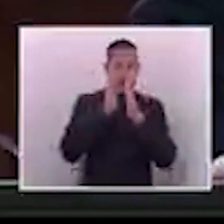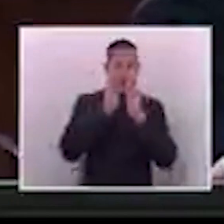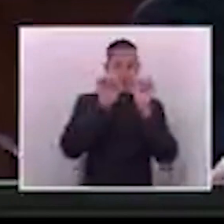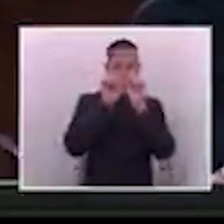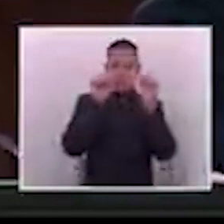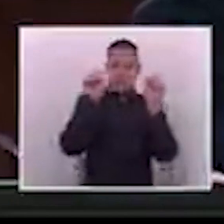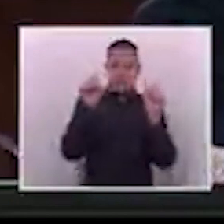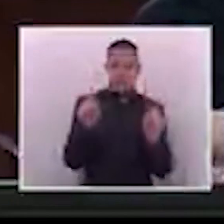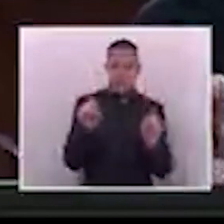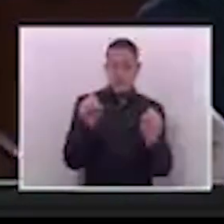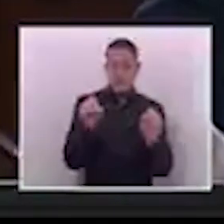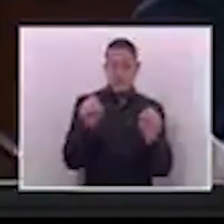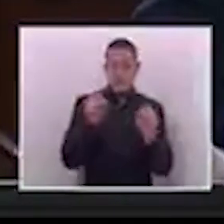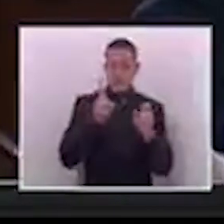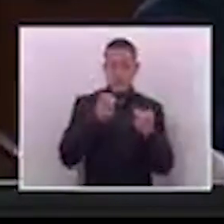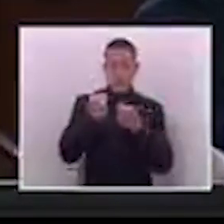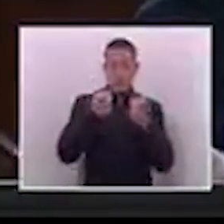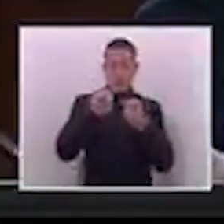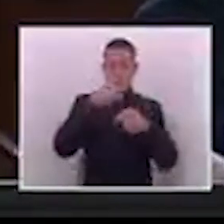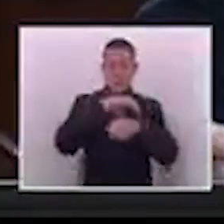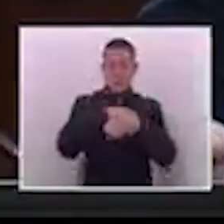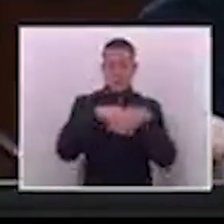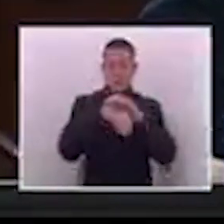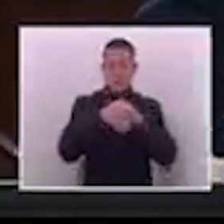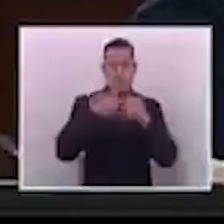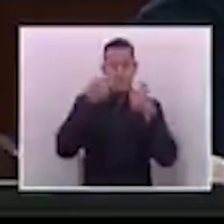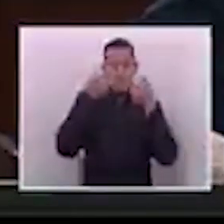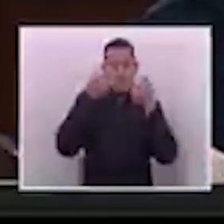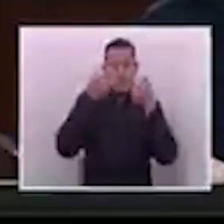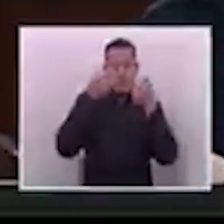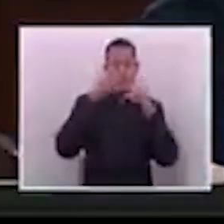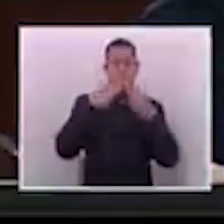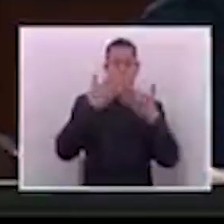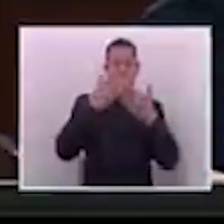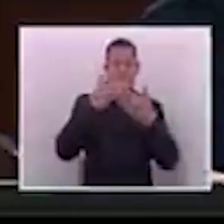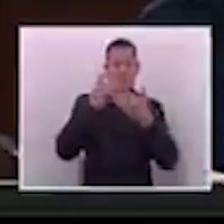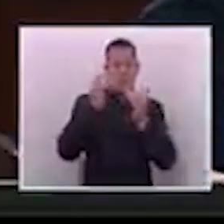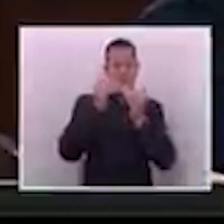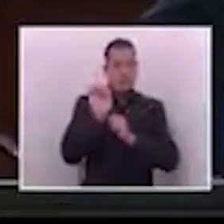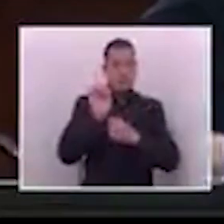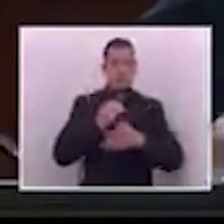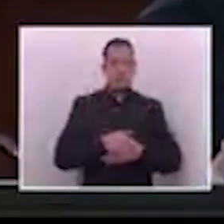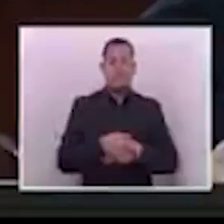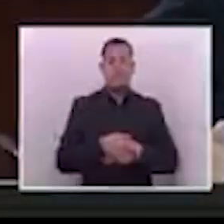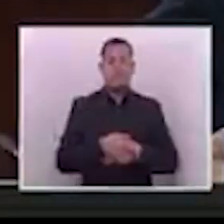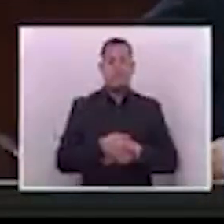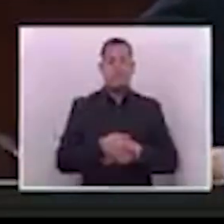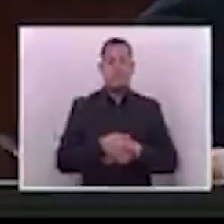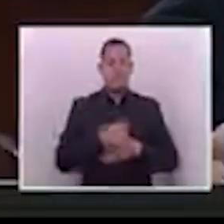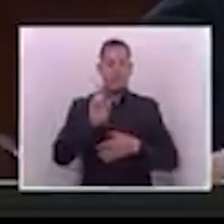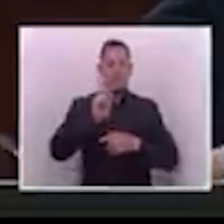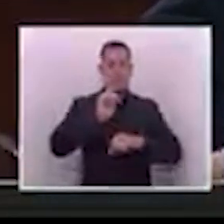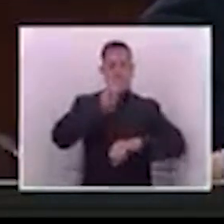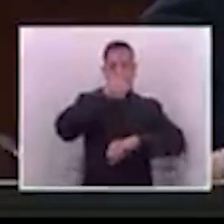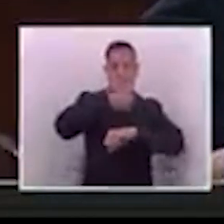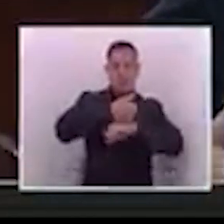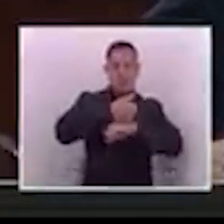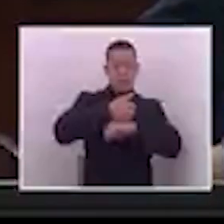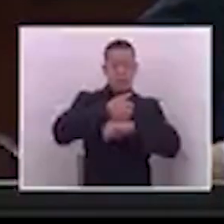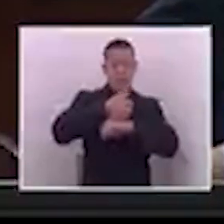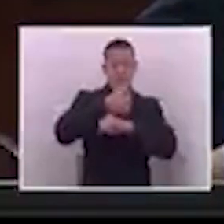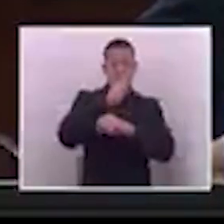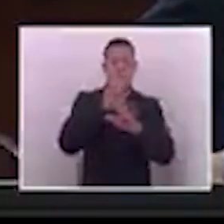un ecosistema Sin Control penal que es propicio para el lavado de dinero no se establece concretamente